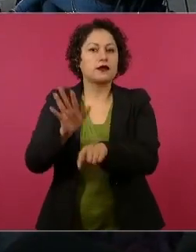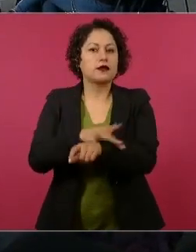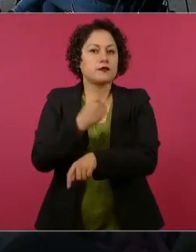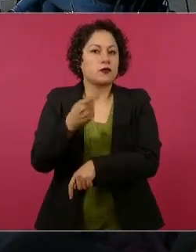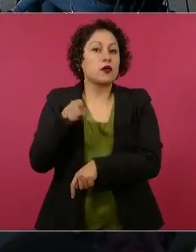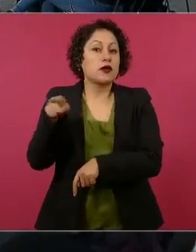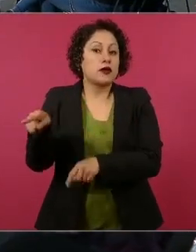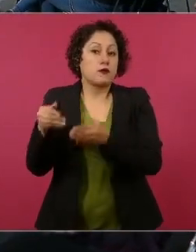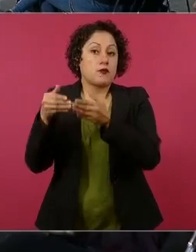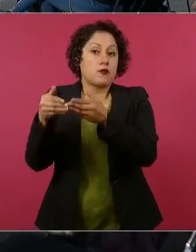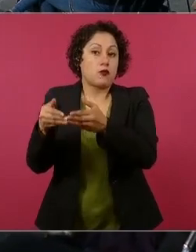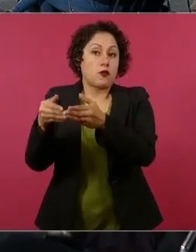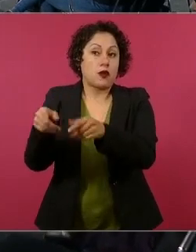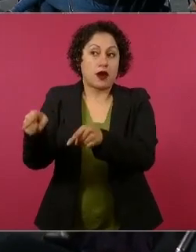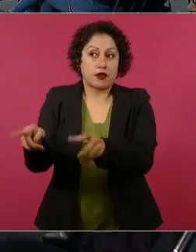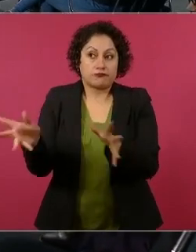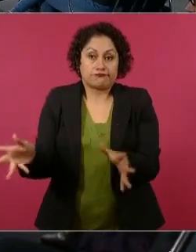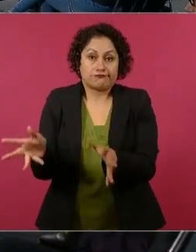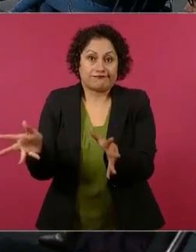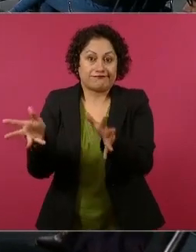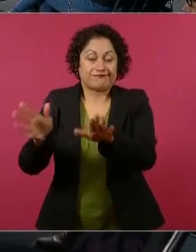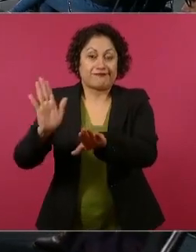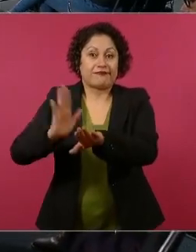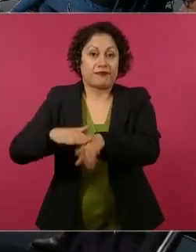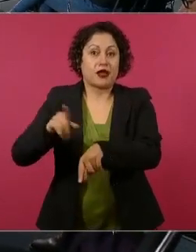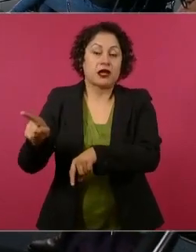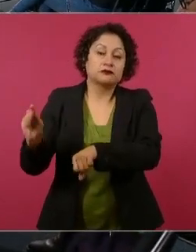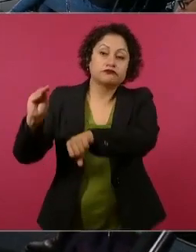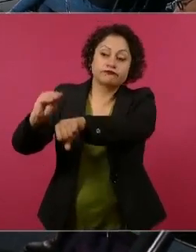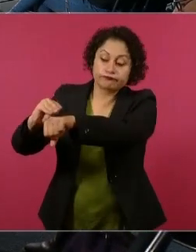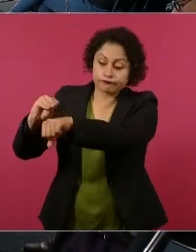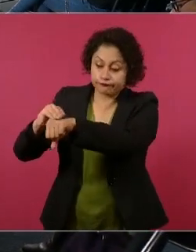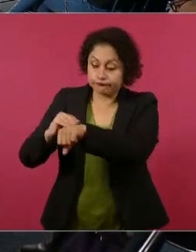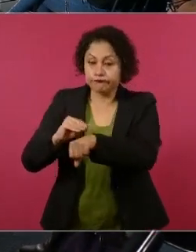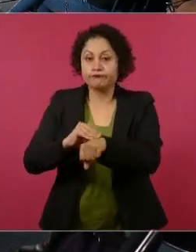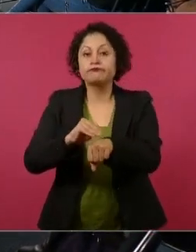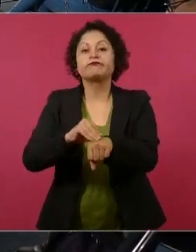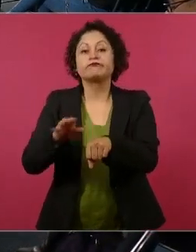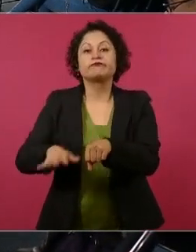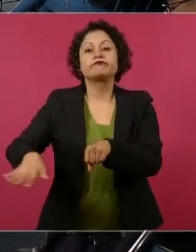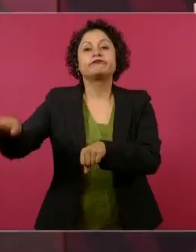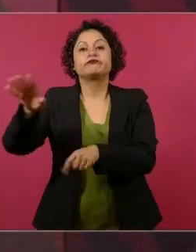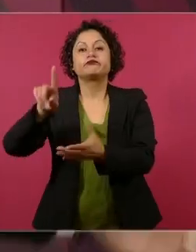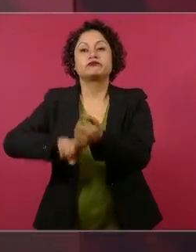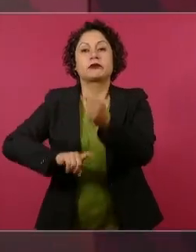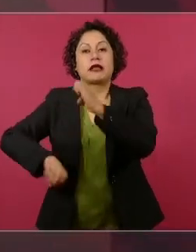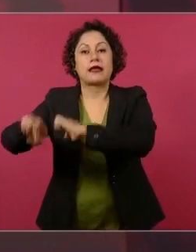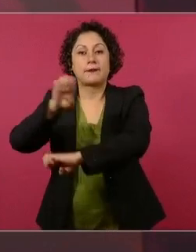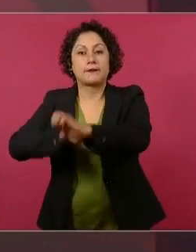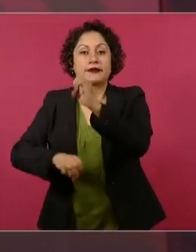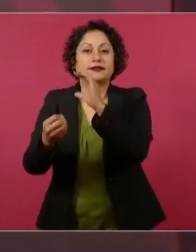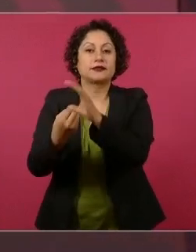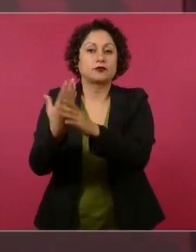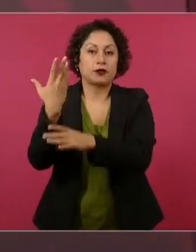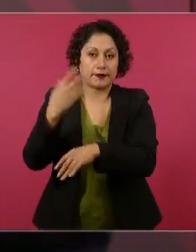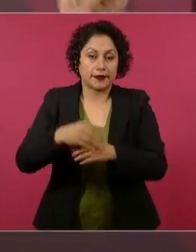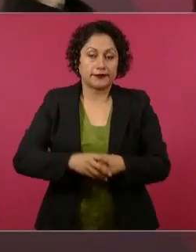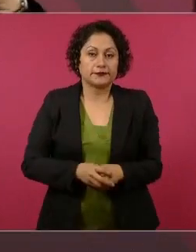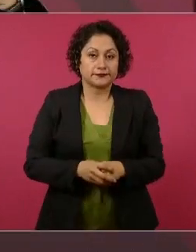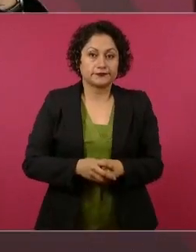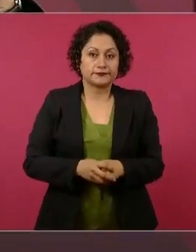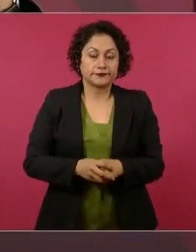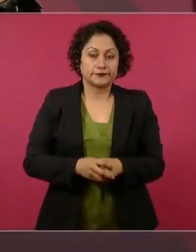el puerto de Veracruz, se están instalando alrededor de Veracruz empresas nuevas,